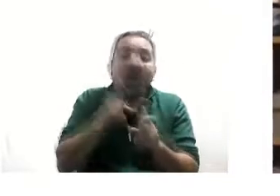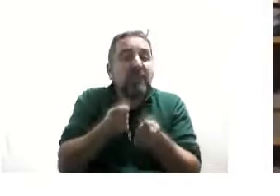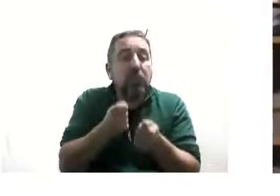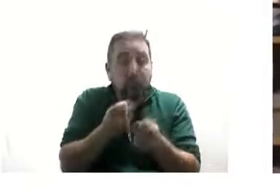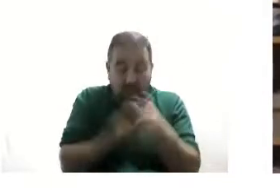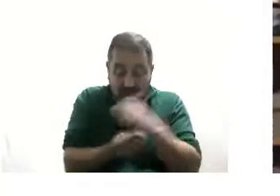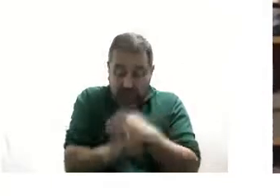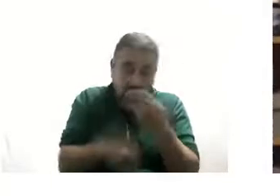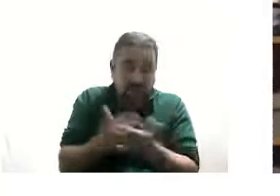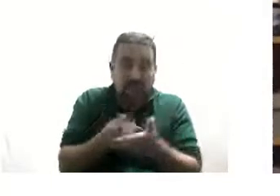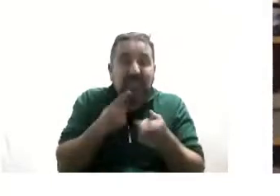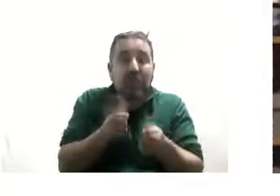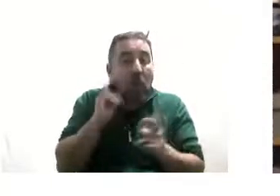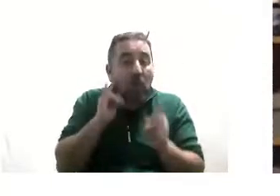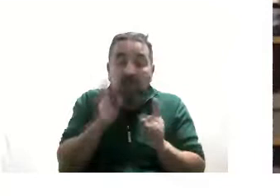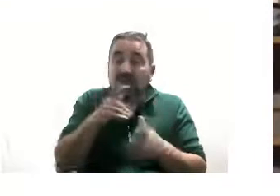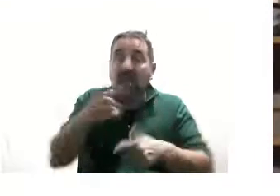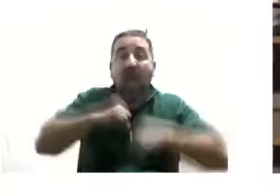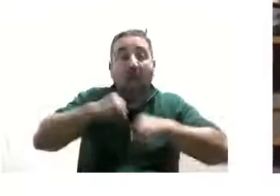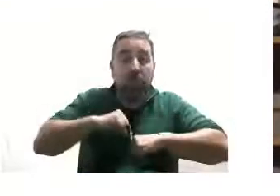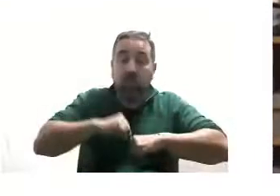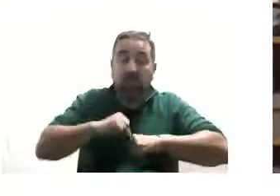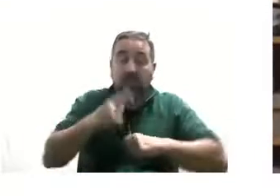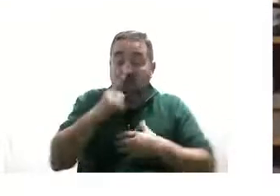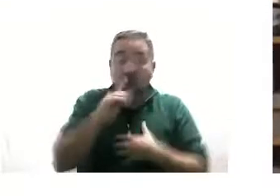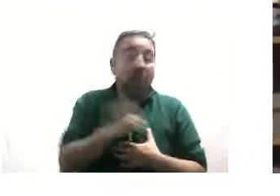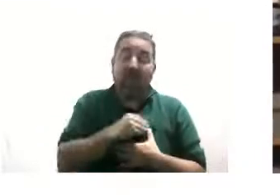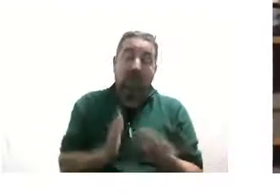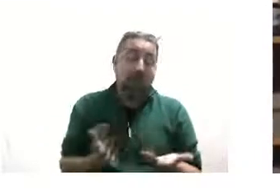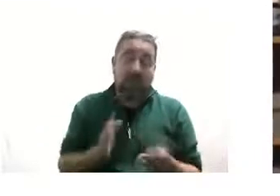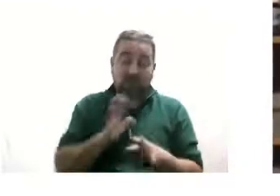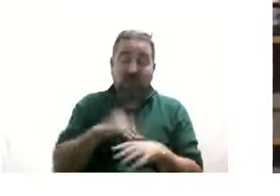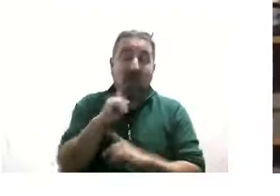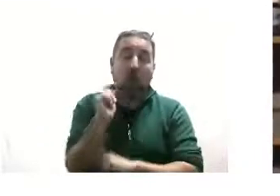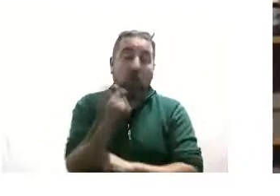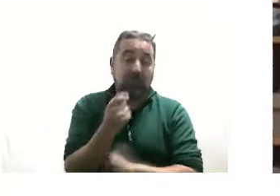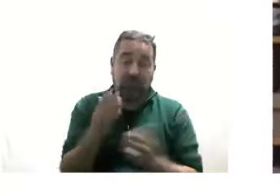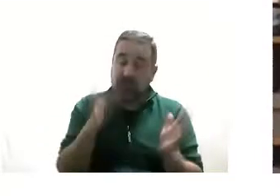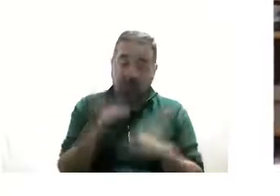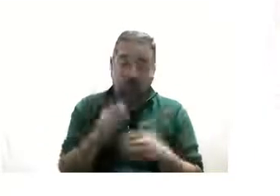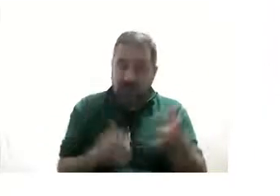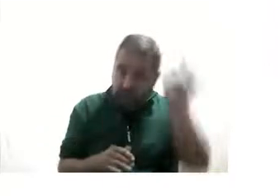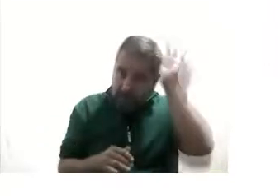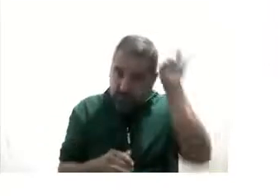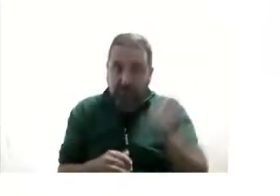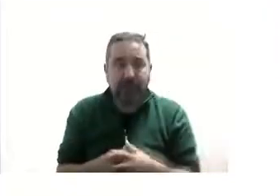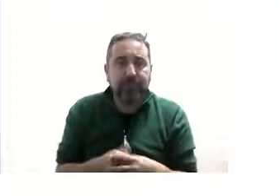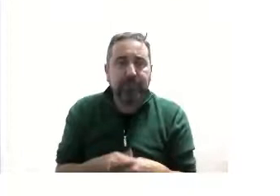el nacimiento y es una persona adulta, realmente no merece la pena porque no va a conseguir nada con el implante. Muy bien.